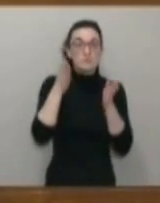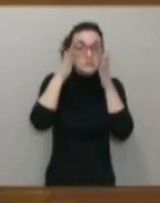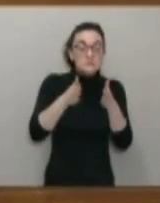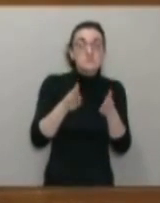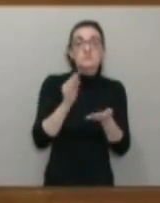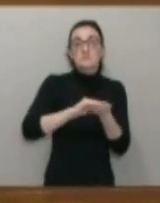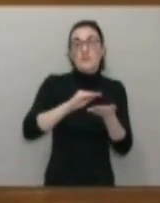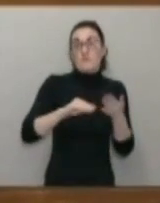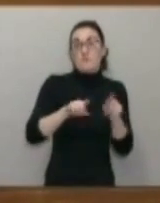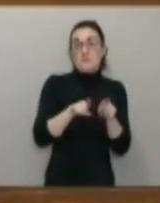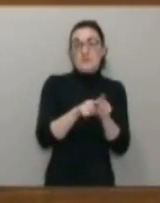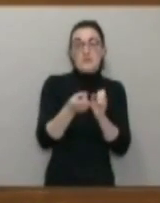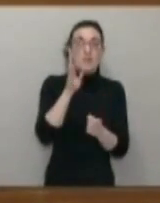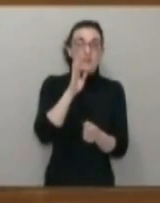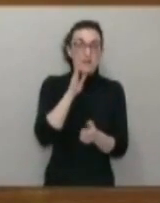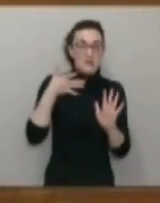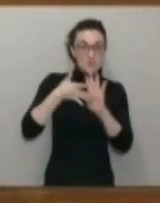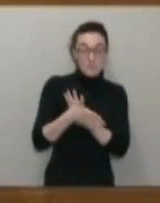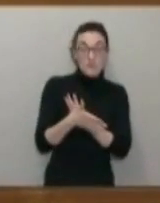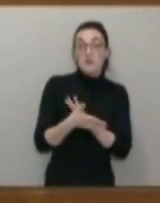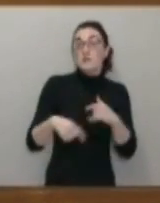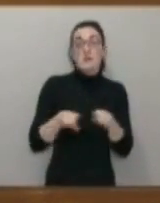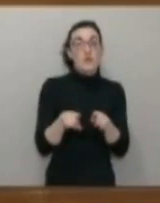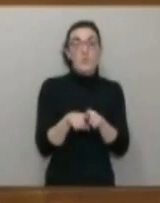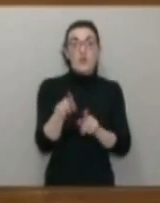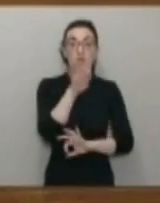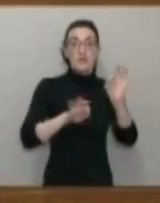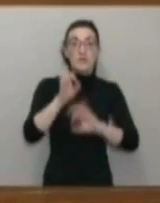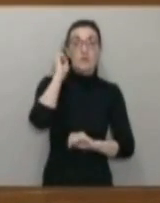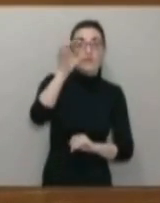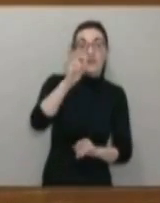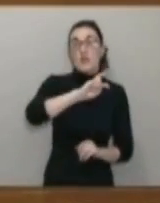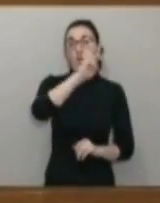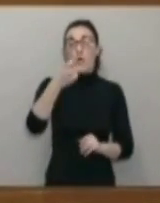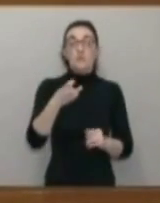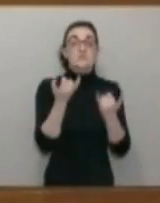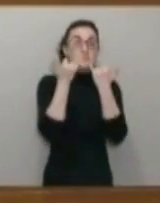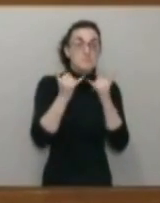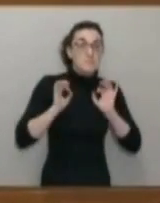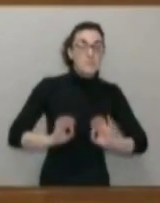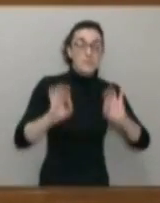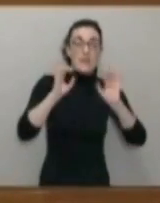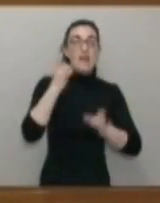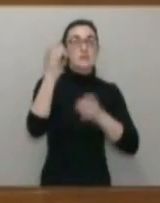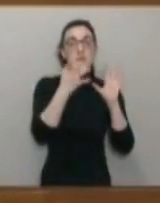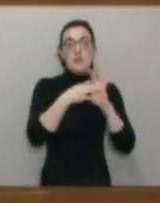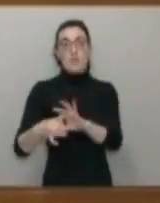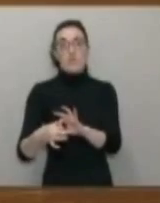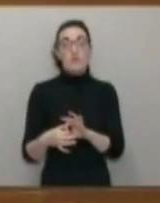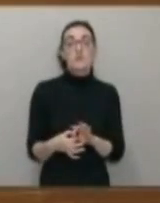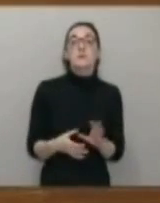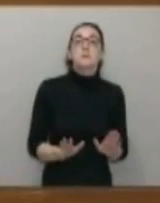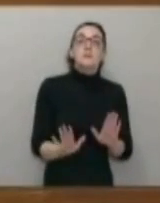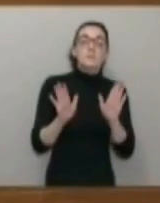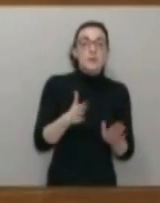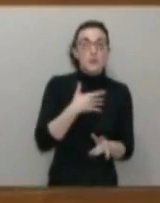los mencionados. Y lo mismo podría decirse en cuanto a la realización de conferencias o otros eventos o actividades relacionadas. No